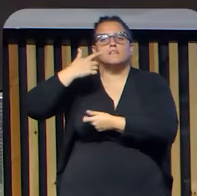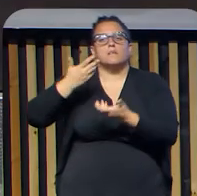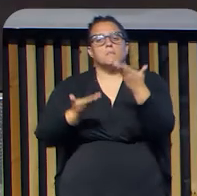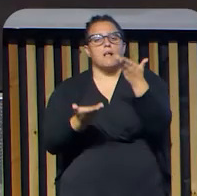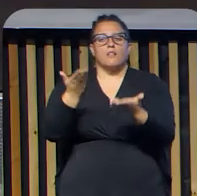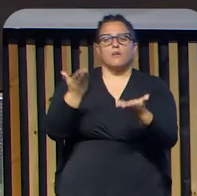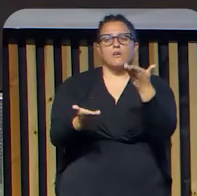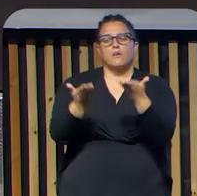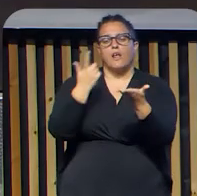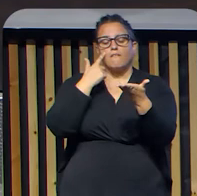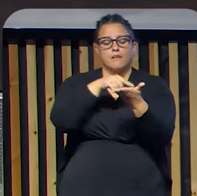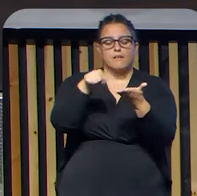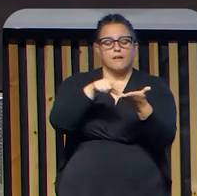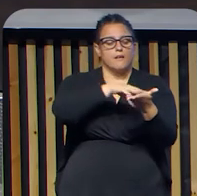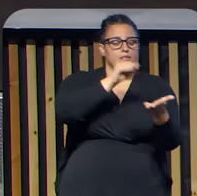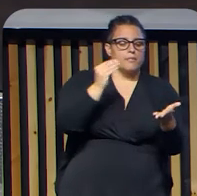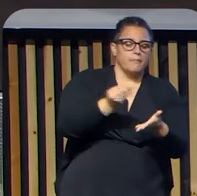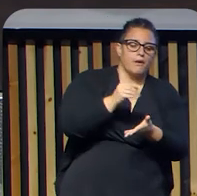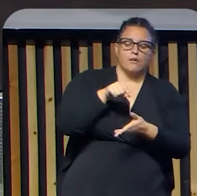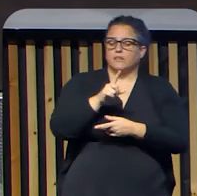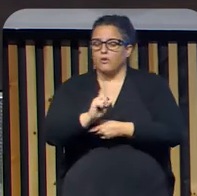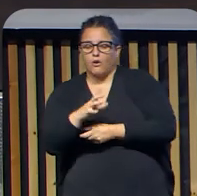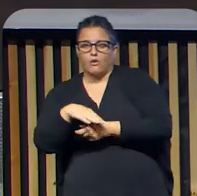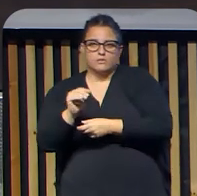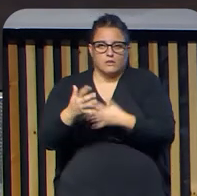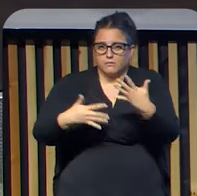Y también tenemos algunas sorpresas interesantes